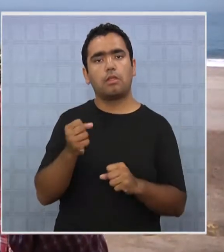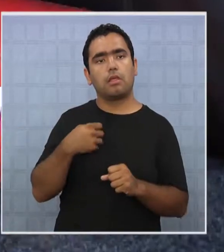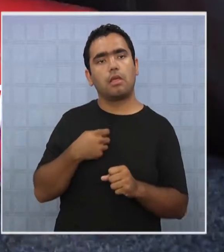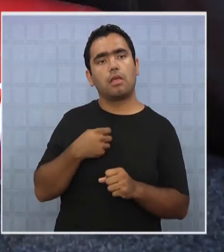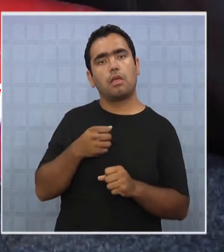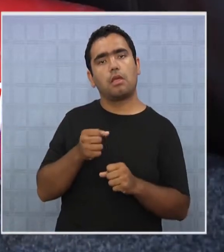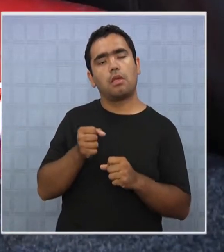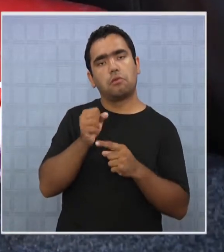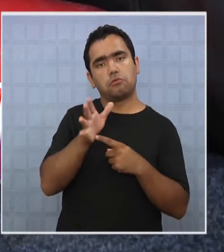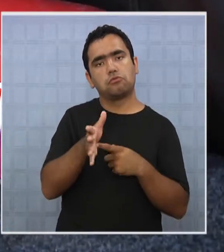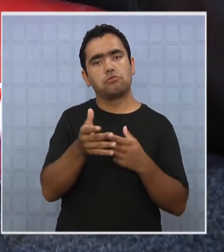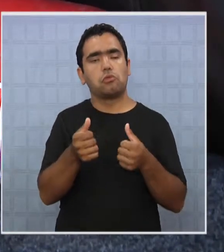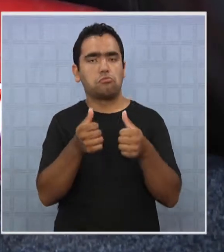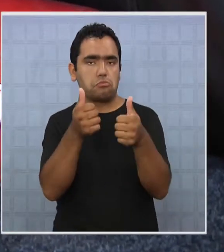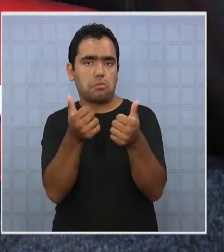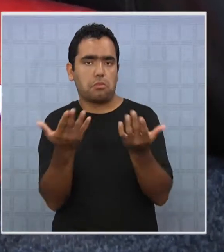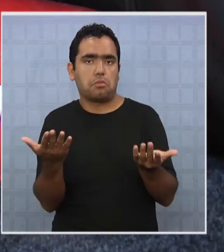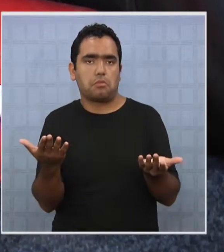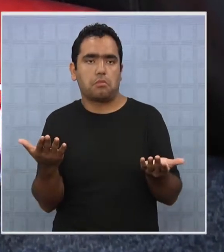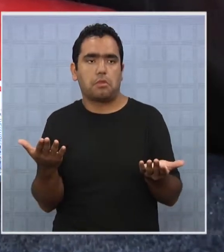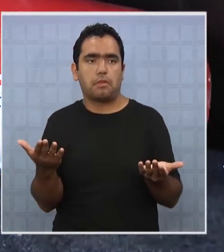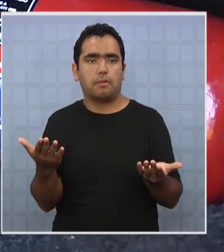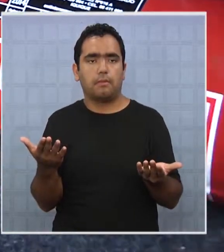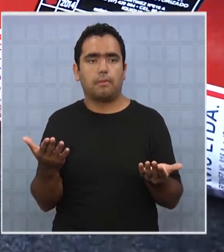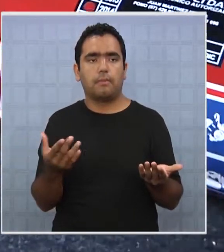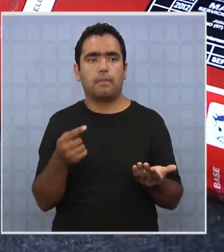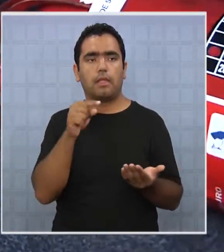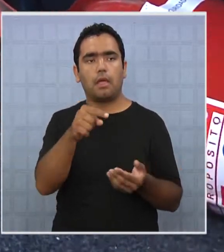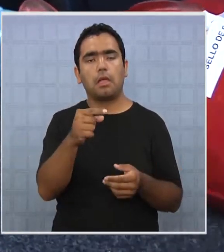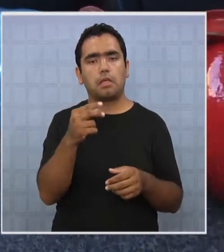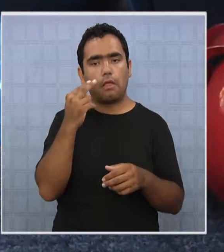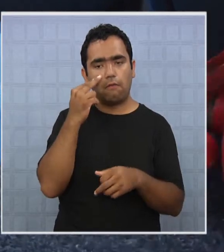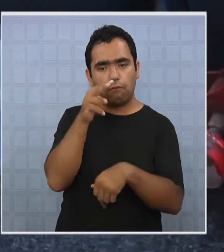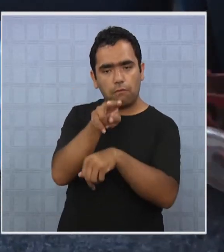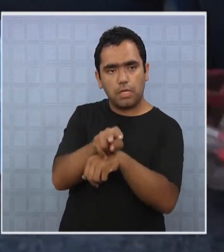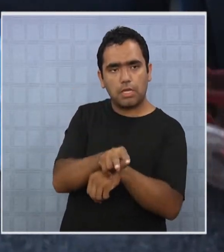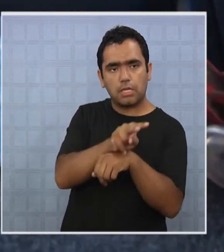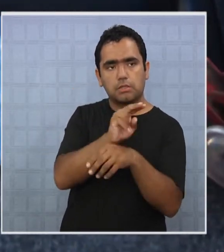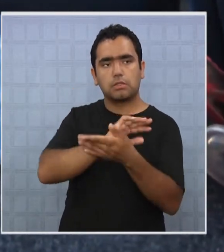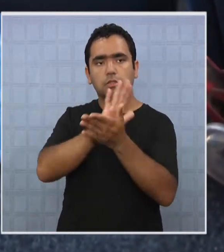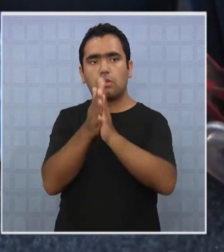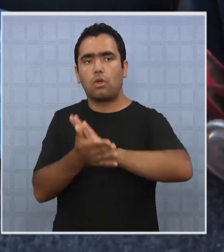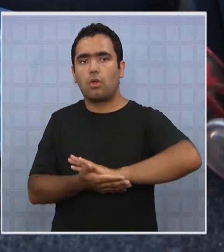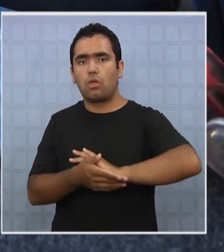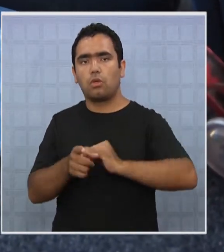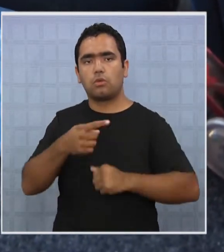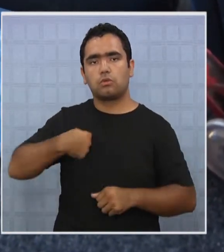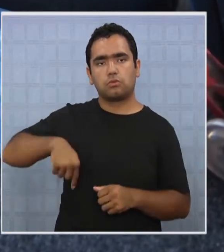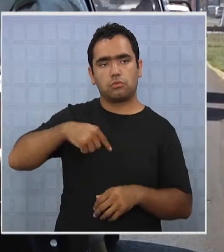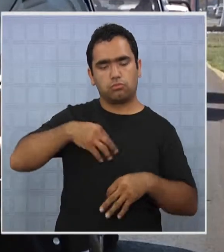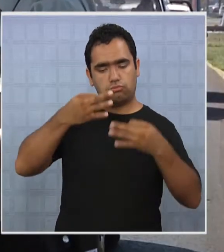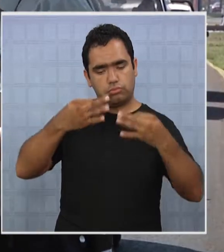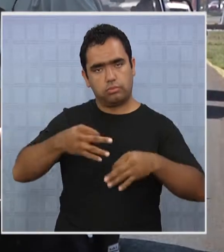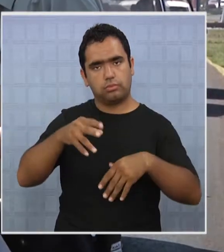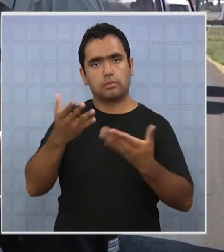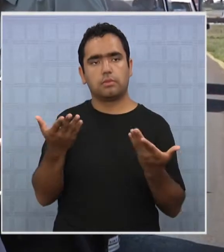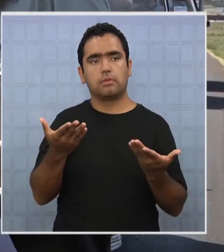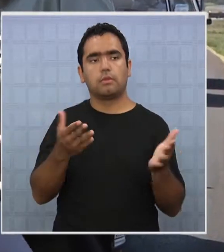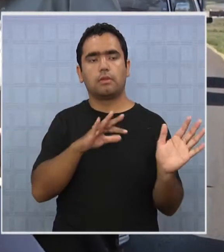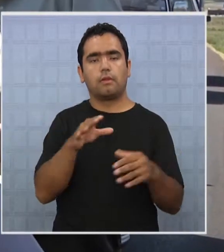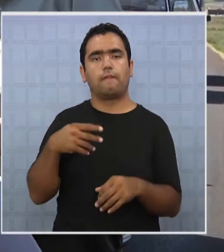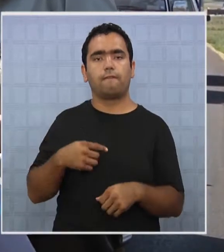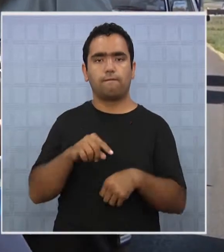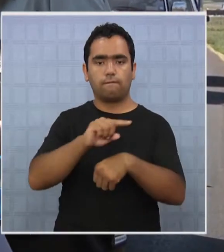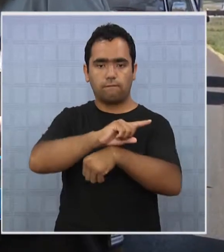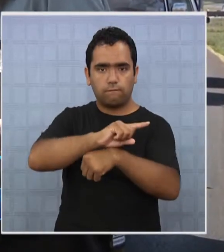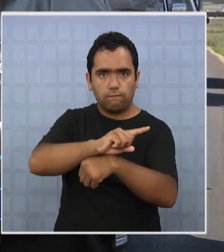ya bajo. Aquí nos van a fiscalizar, estamos todos en regla. Velocidad